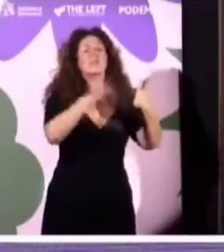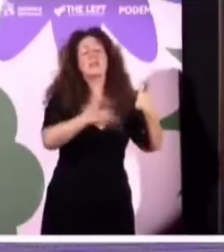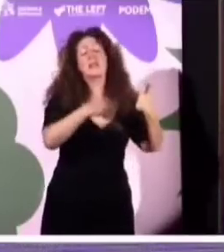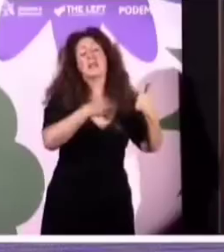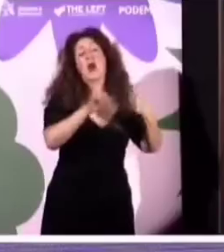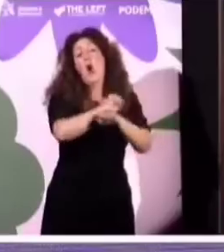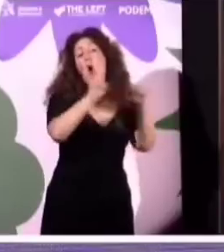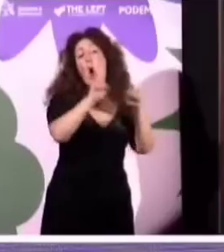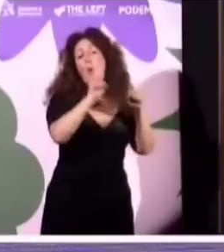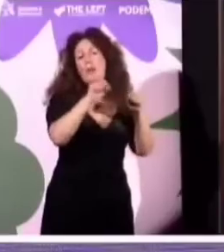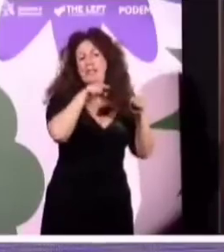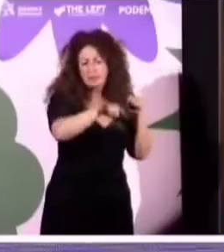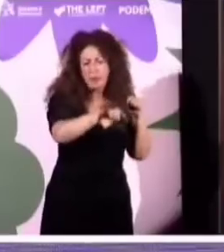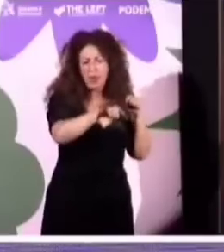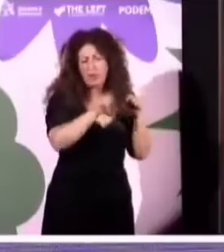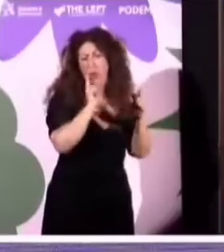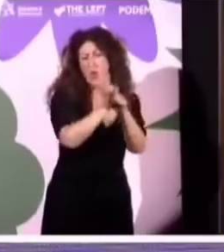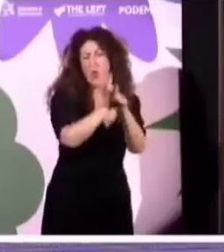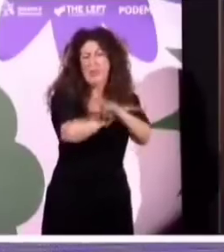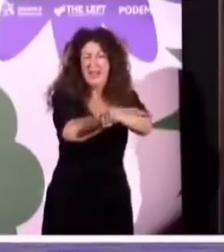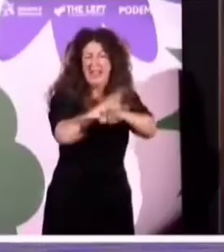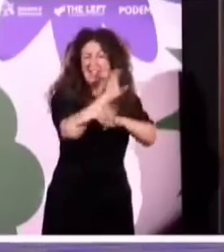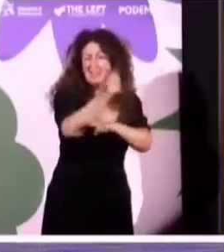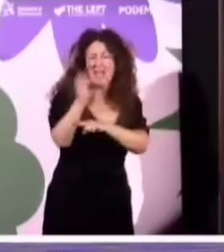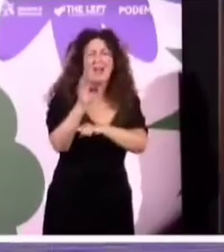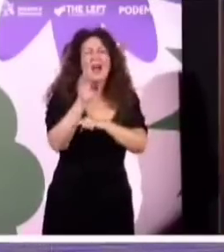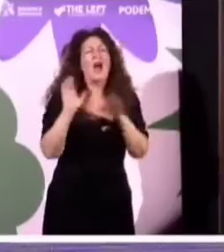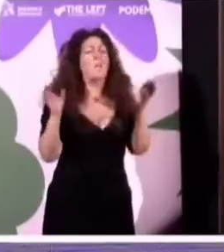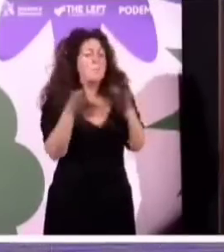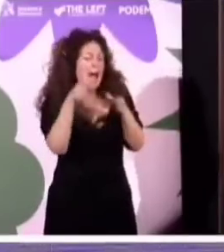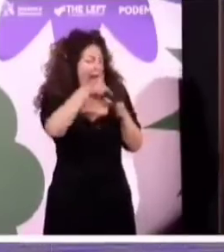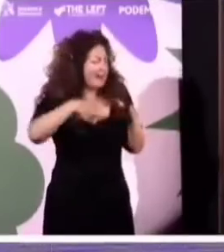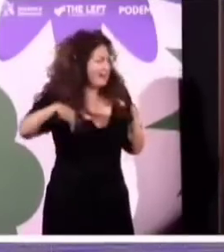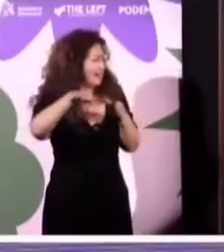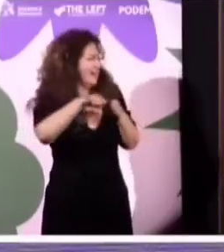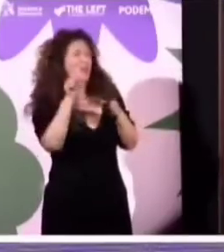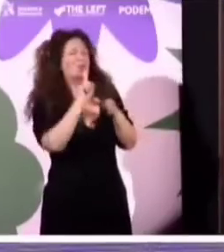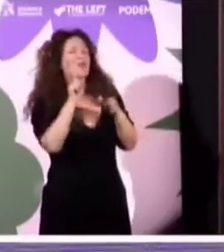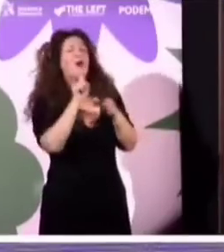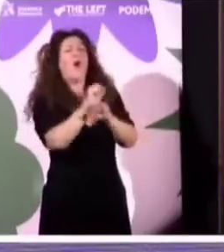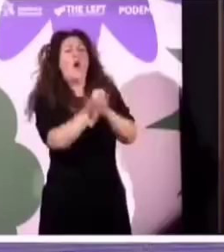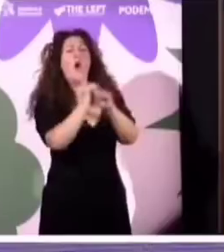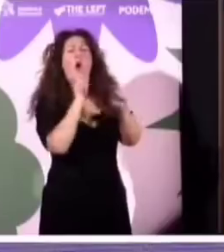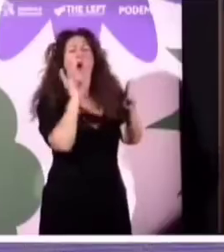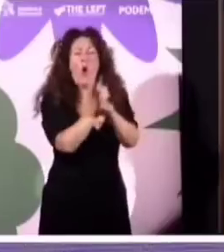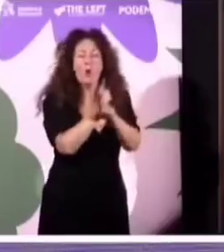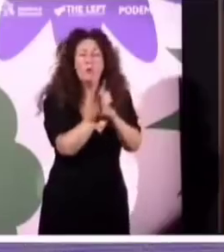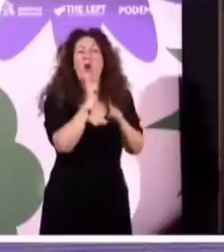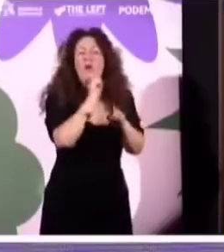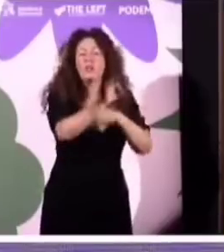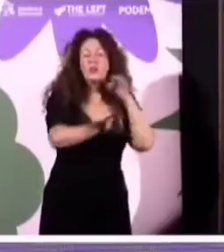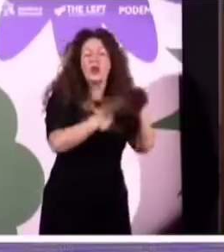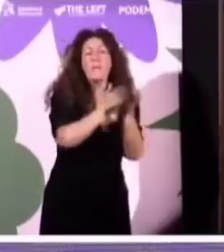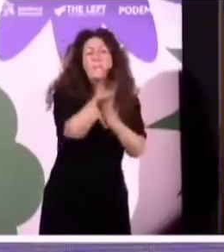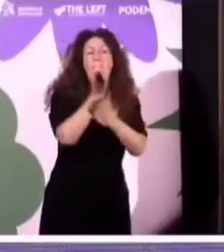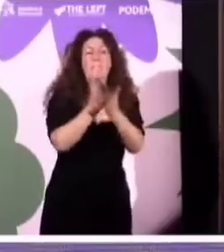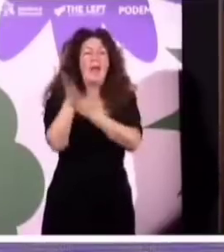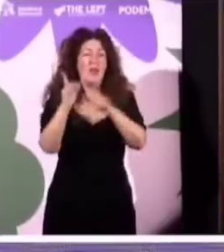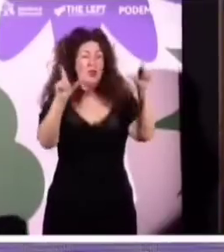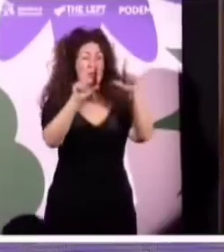que se organiza mucho más allá de los partidos. Es un golpismo que se organiza a través de los medios de